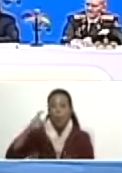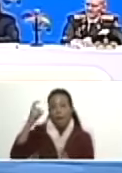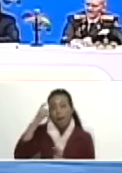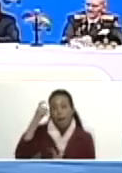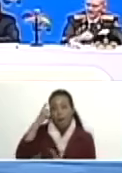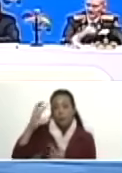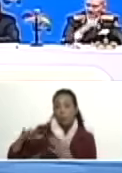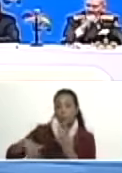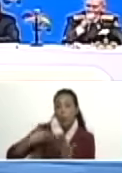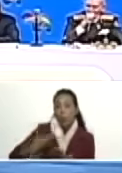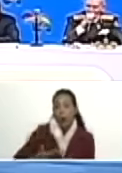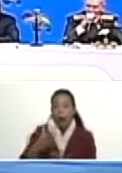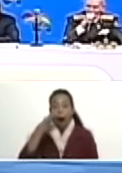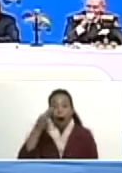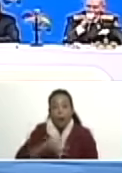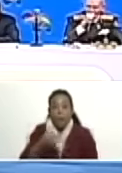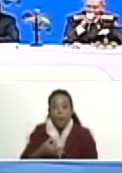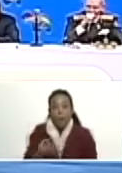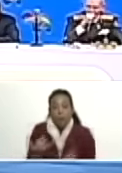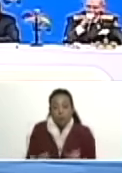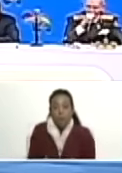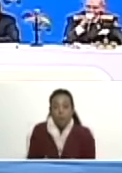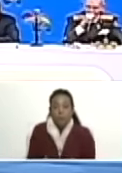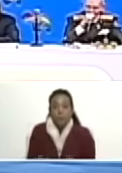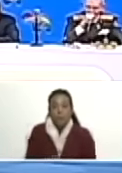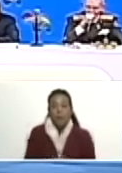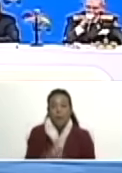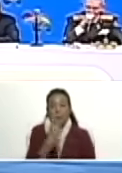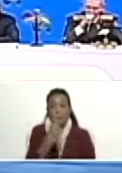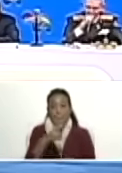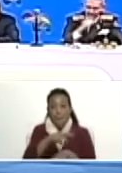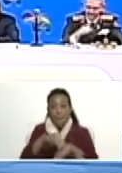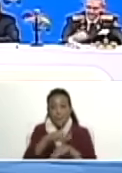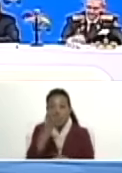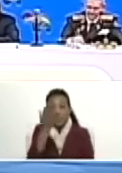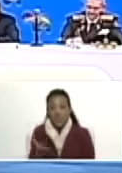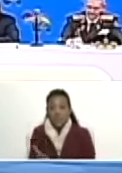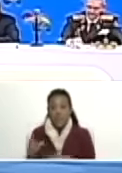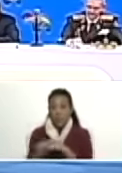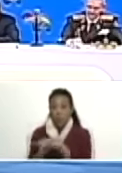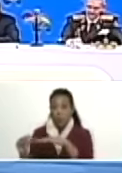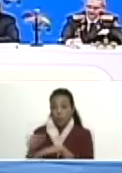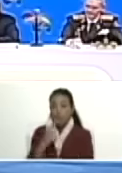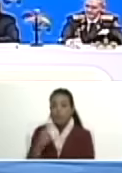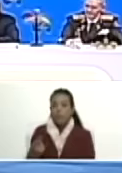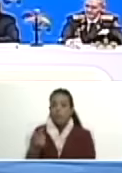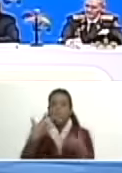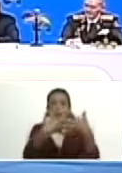Y en tiempo real, el primer ministro de Guyana declara